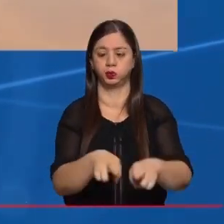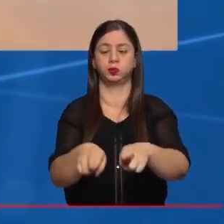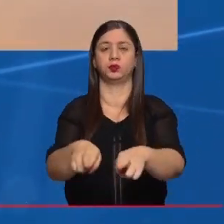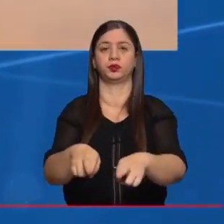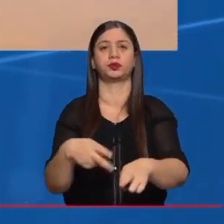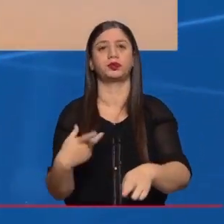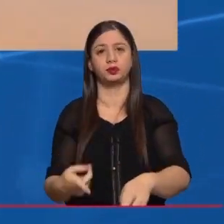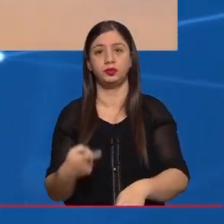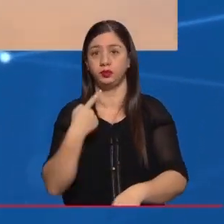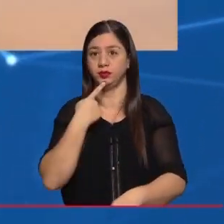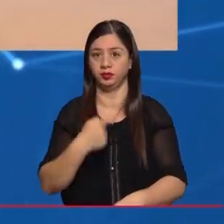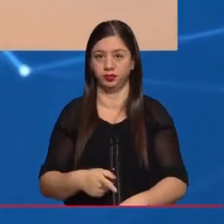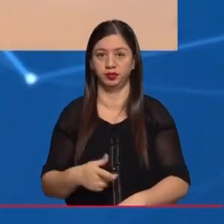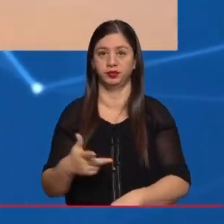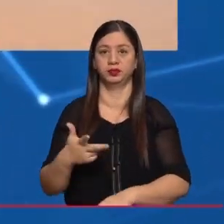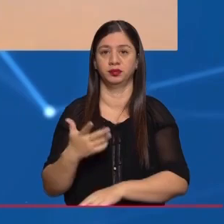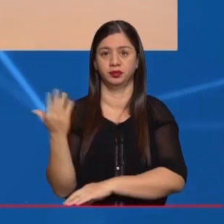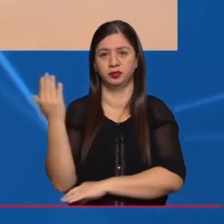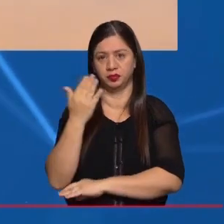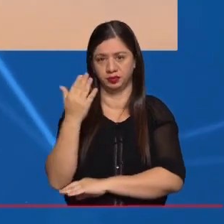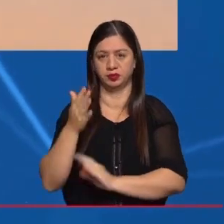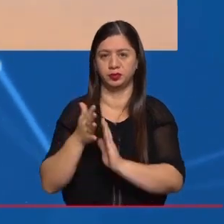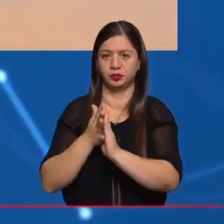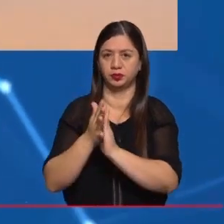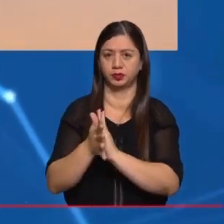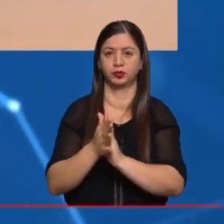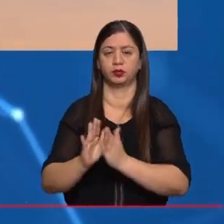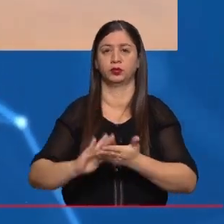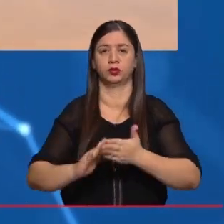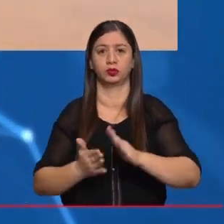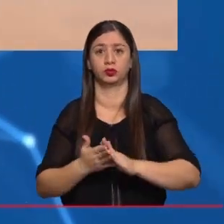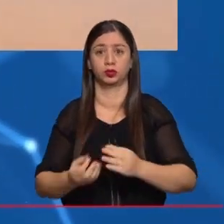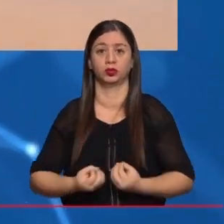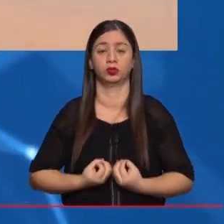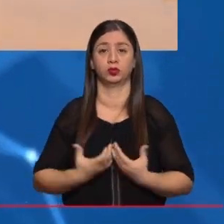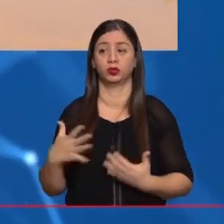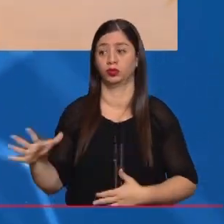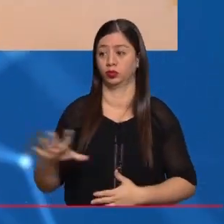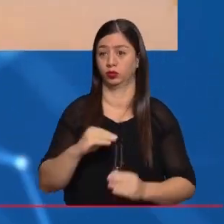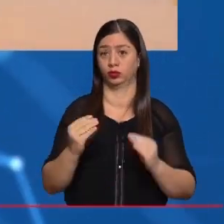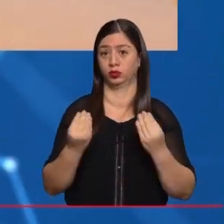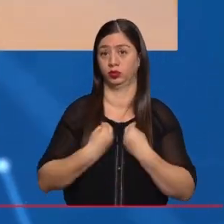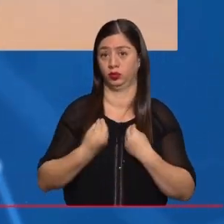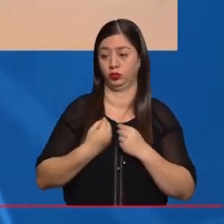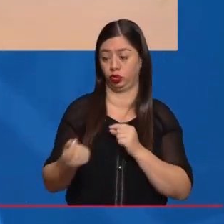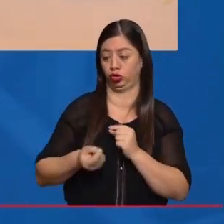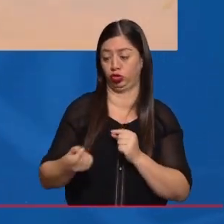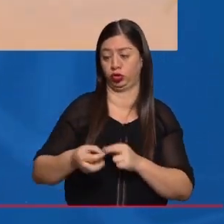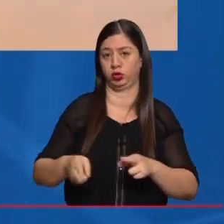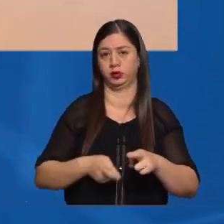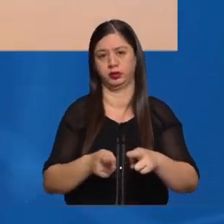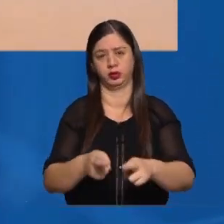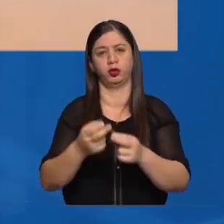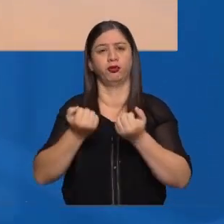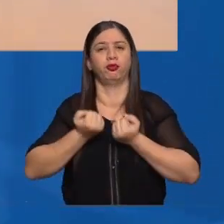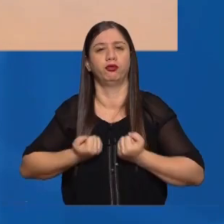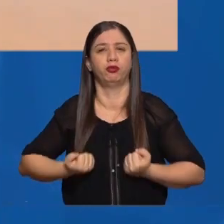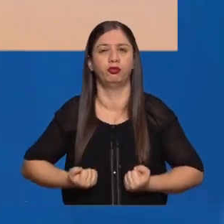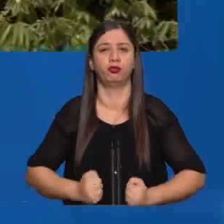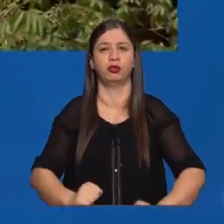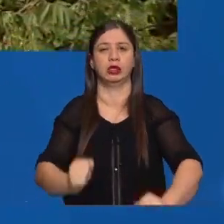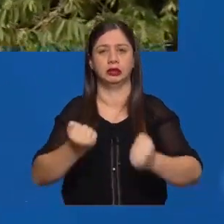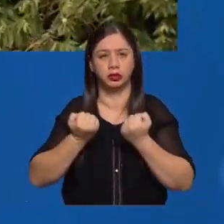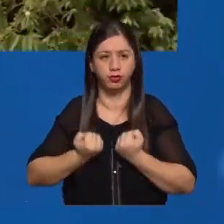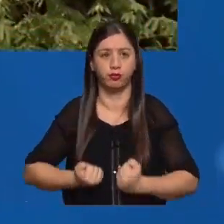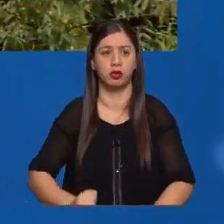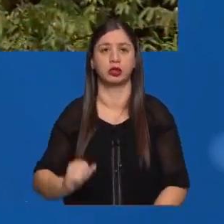justamente el documental en sus expresiones de la comunidad y de todos los que viven en torno al río. Evidentemente hay un esfuerzo muy grande de la CBC